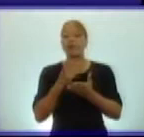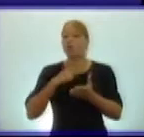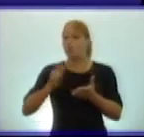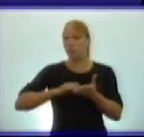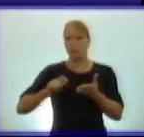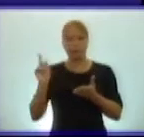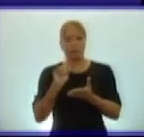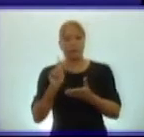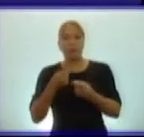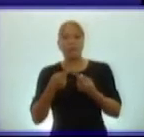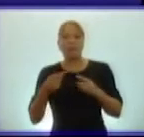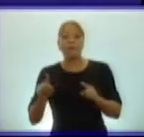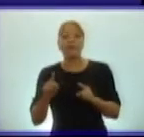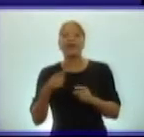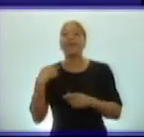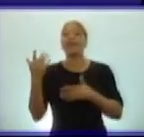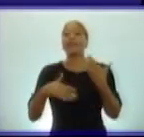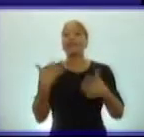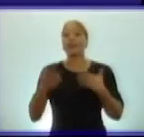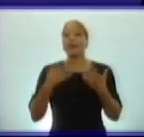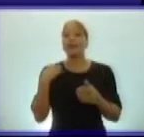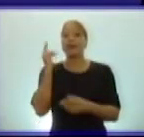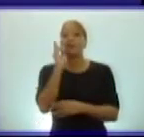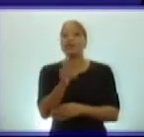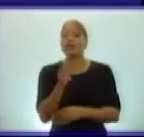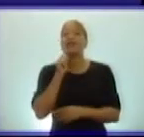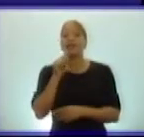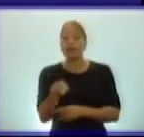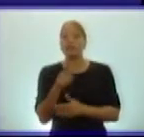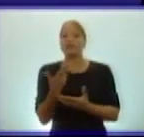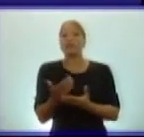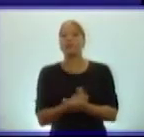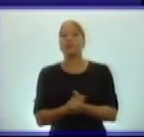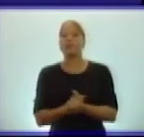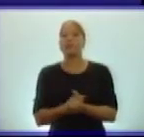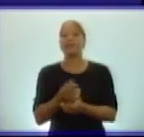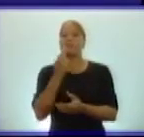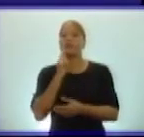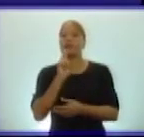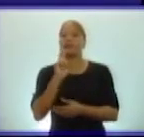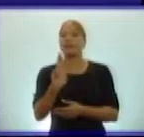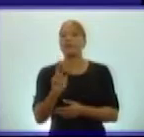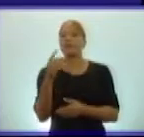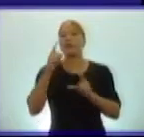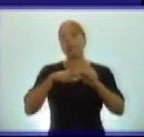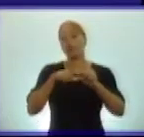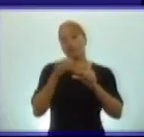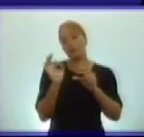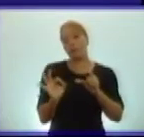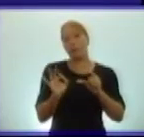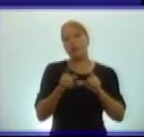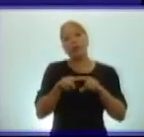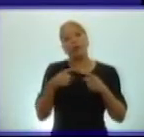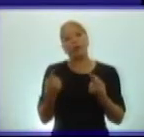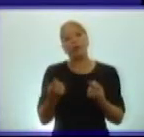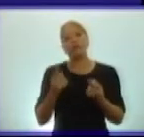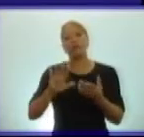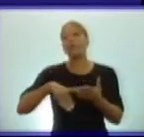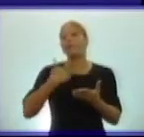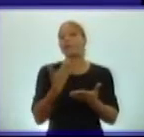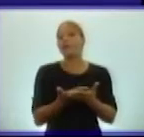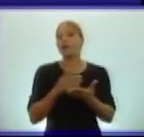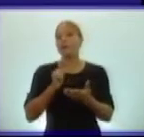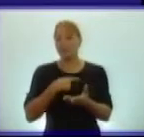libreta, porque las actividades que vamos a orientar estarán en función también de dar respuesta a esos contenidos. Por tanto, nos proponemos para